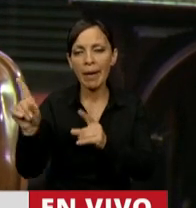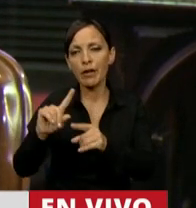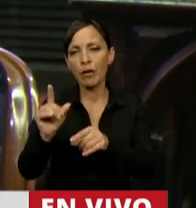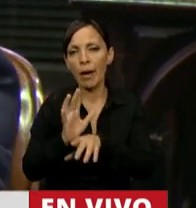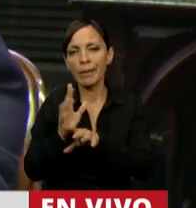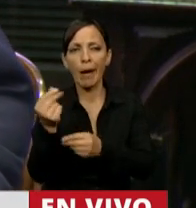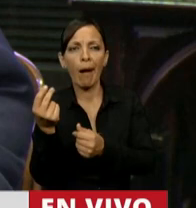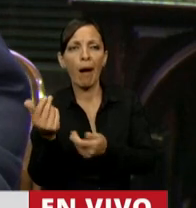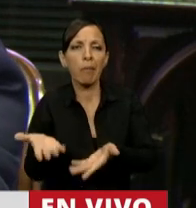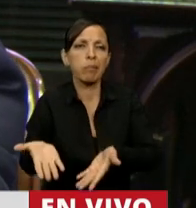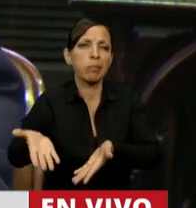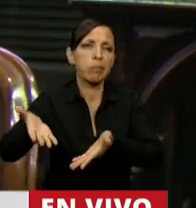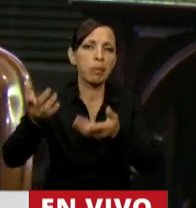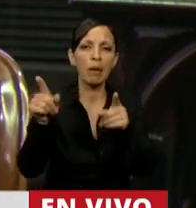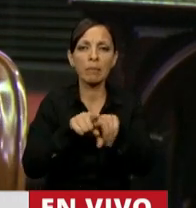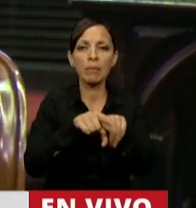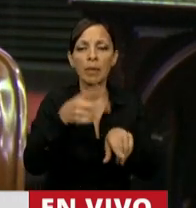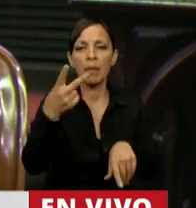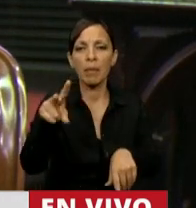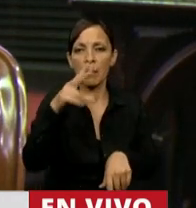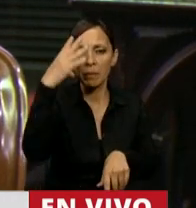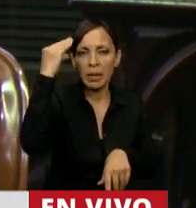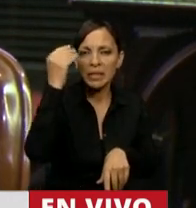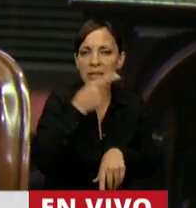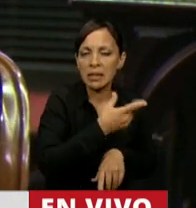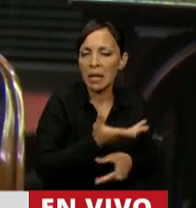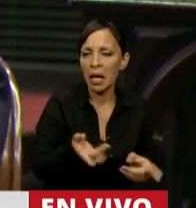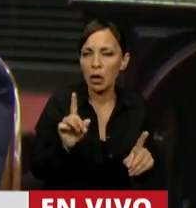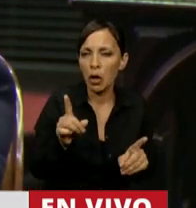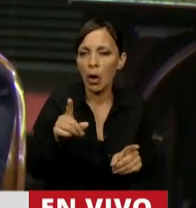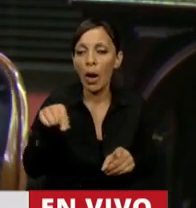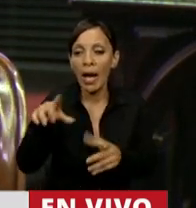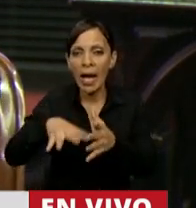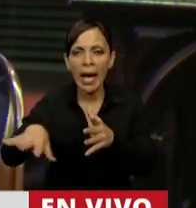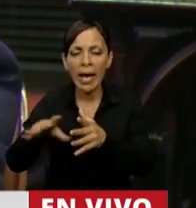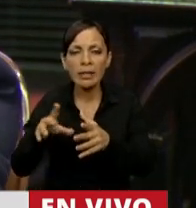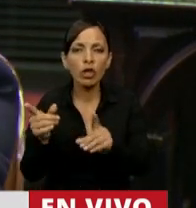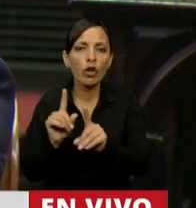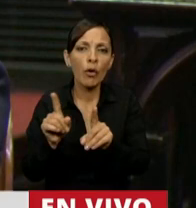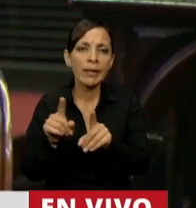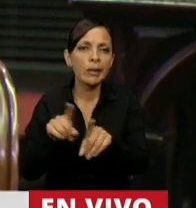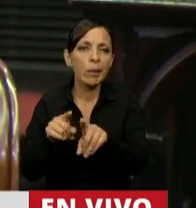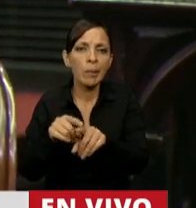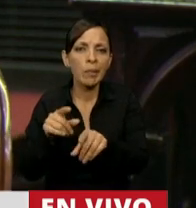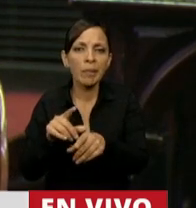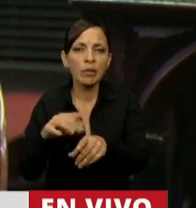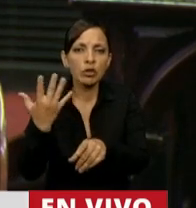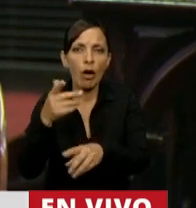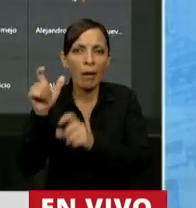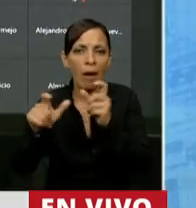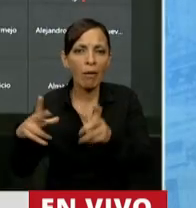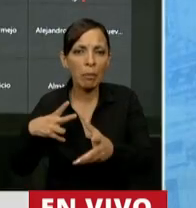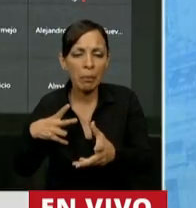actual vicepresidenta de la Nación. Buenos Aires no es helechos iluminados, como también piensa la vicepresidenta de la